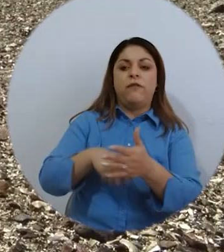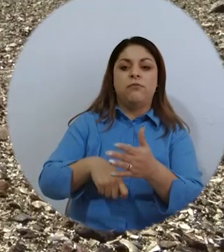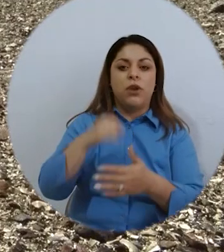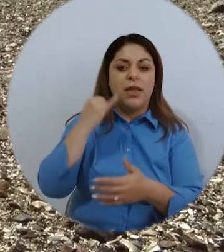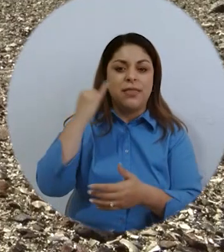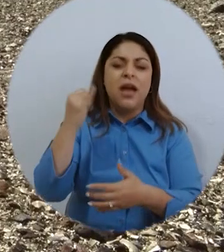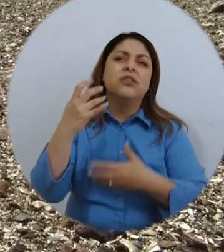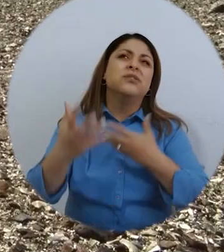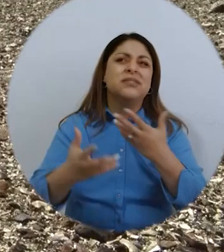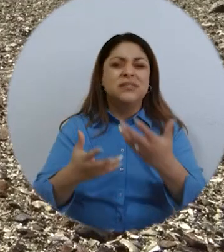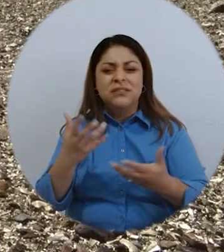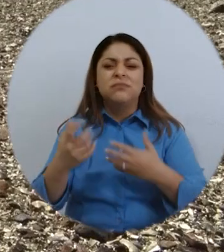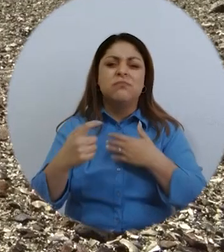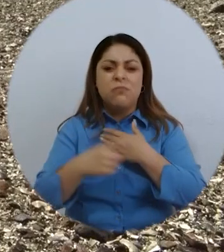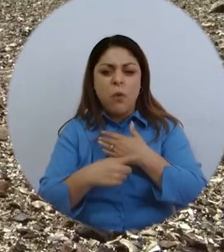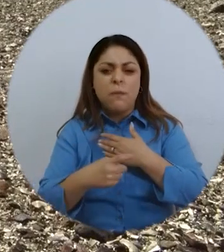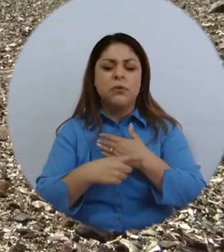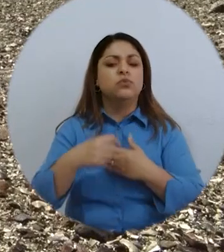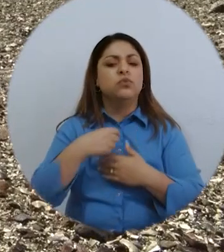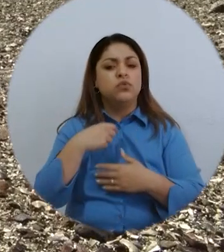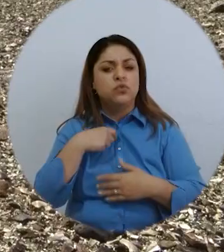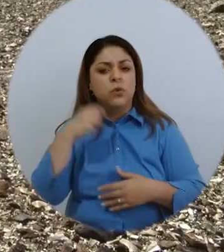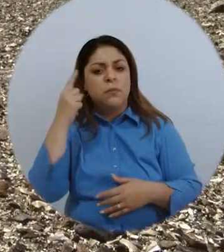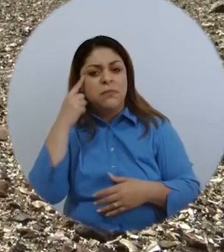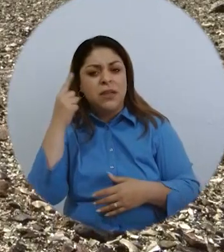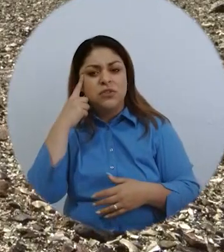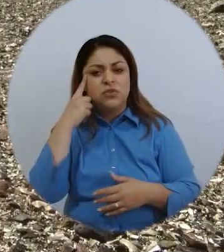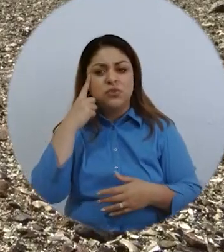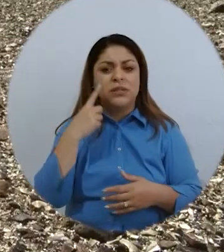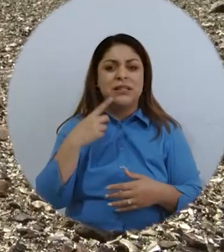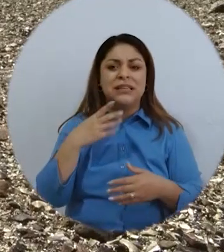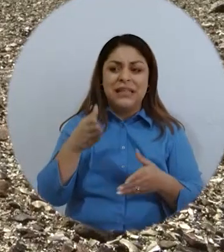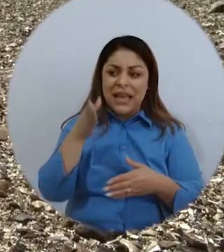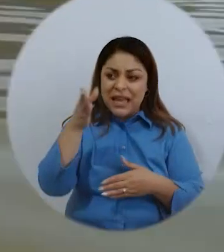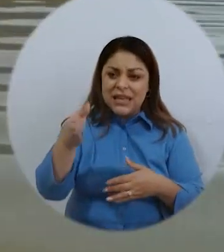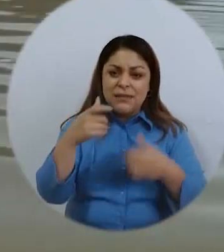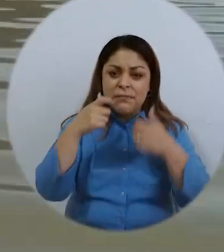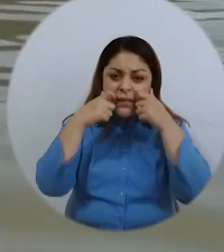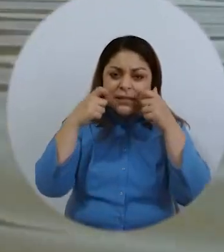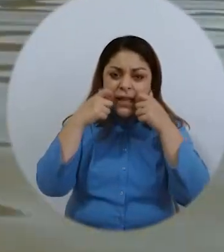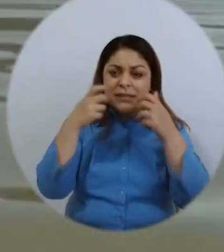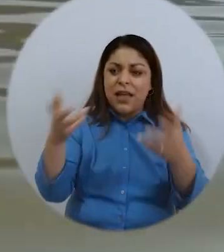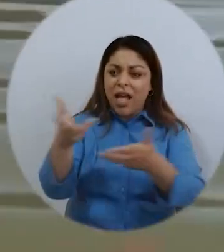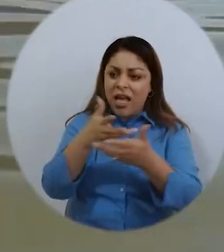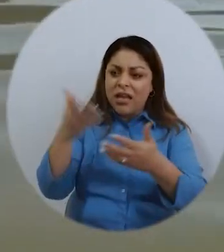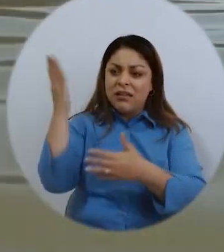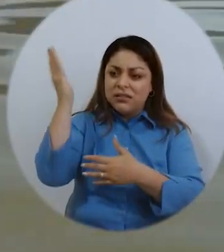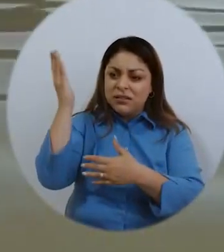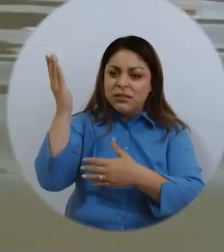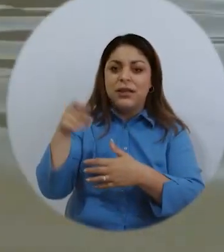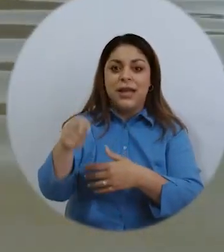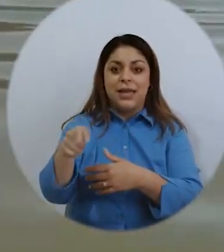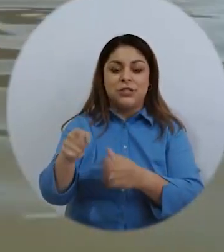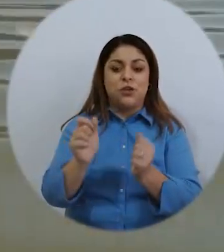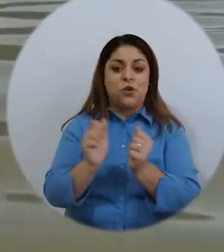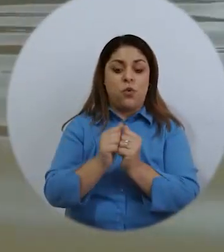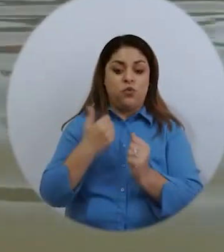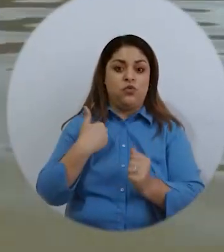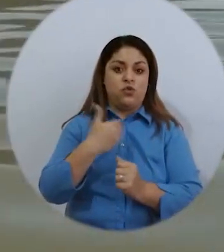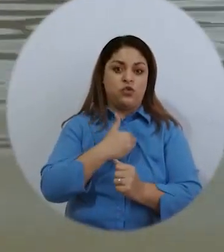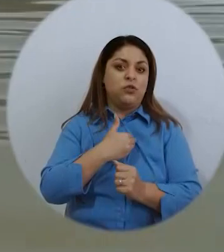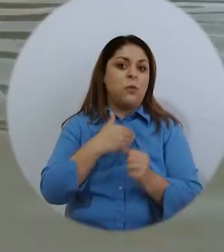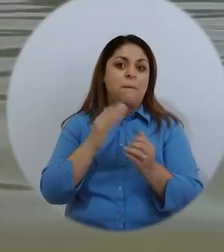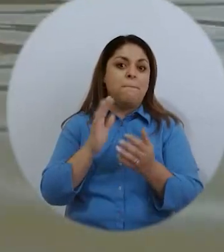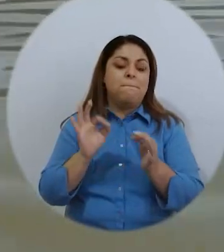firma la iniciativa. Es decir, estamos en un momento en el que yo pensaría que estar presentes en una cumbre, incluso con el papel relevante